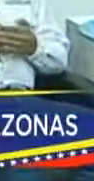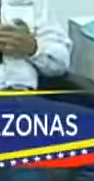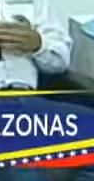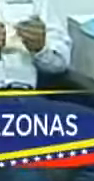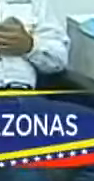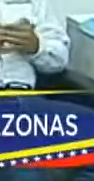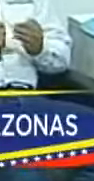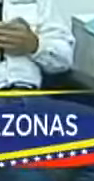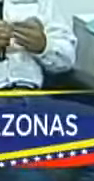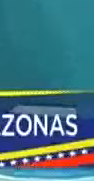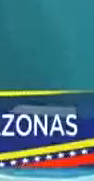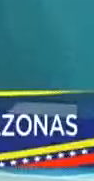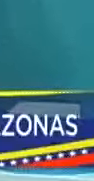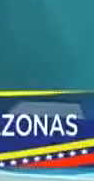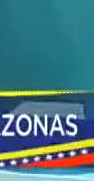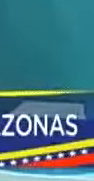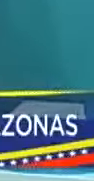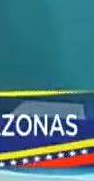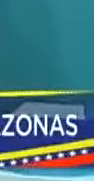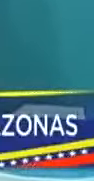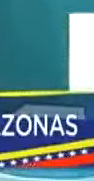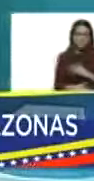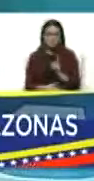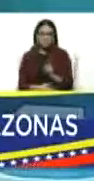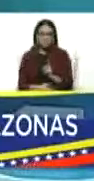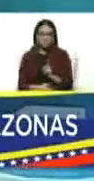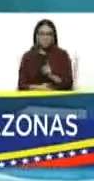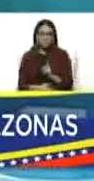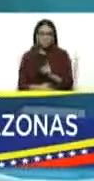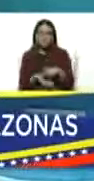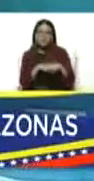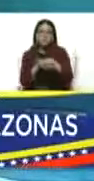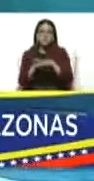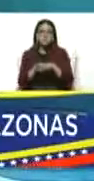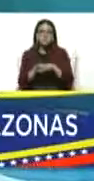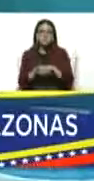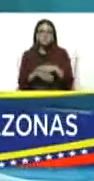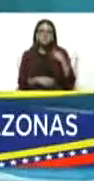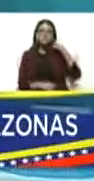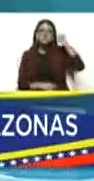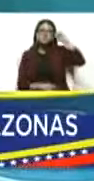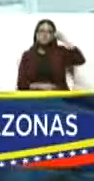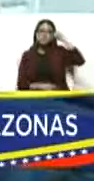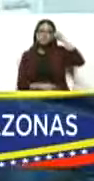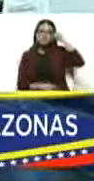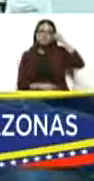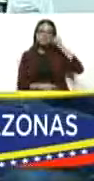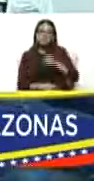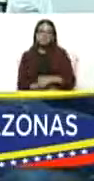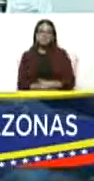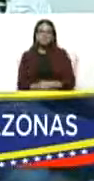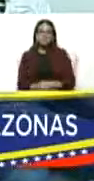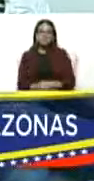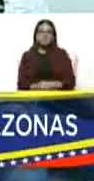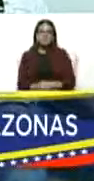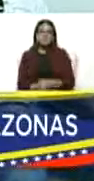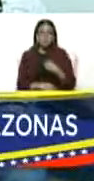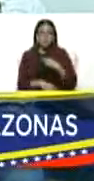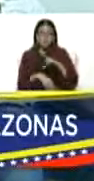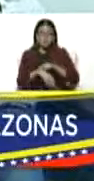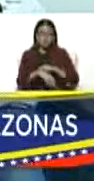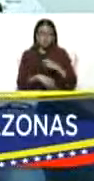enfermedades. Me acordé ahorita, disculpa, doctora Guerrero, disculpe. Licenciada, soy licenciada, en